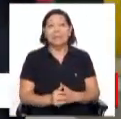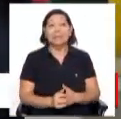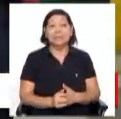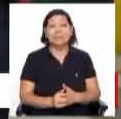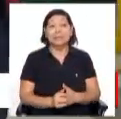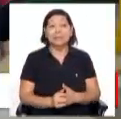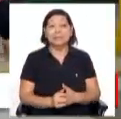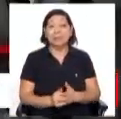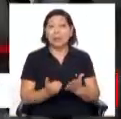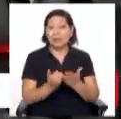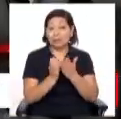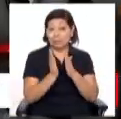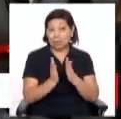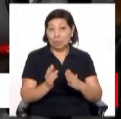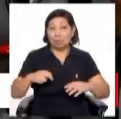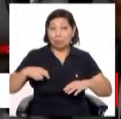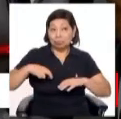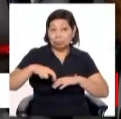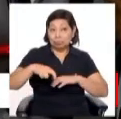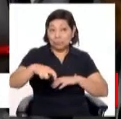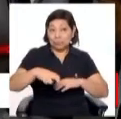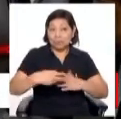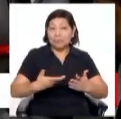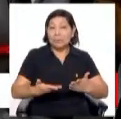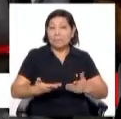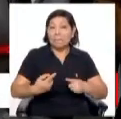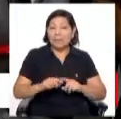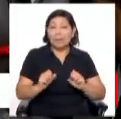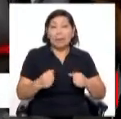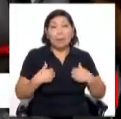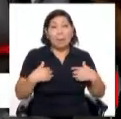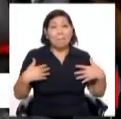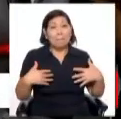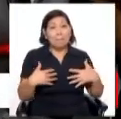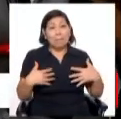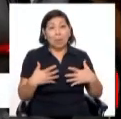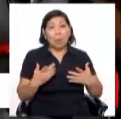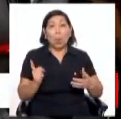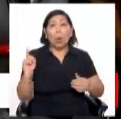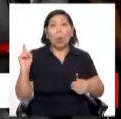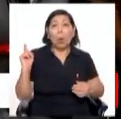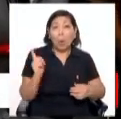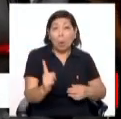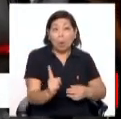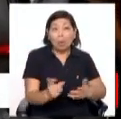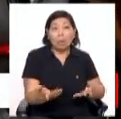porque, o sea, los estudiantes cruzamos la pista y tenemos miedo de que a veces un carro